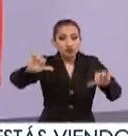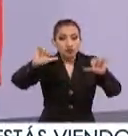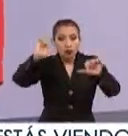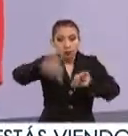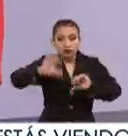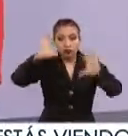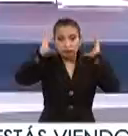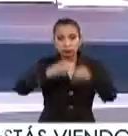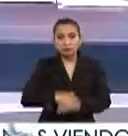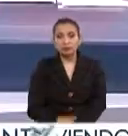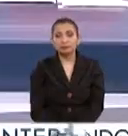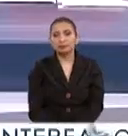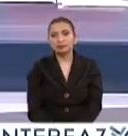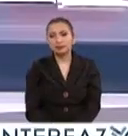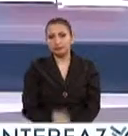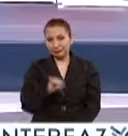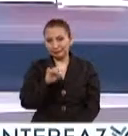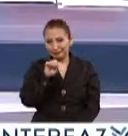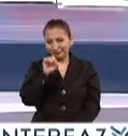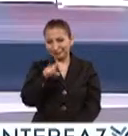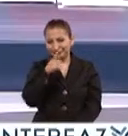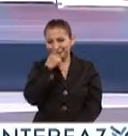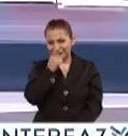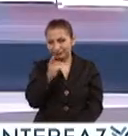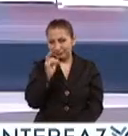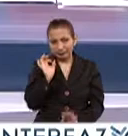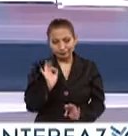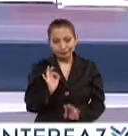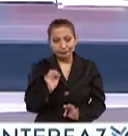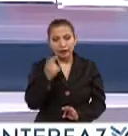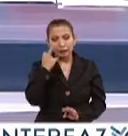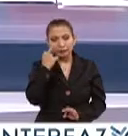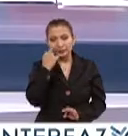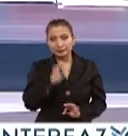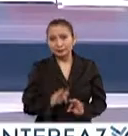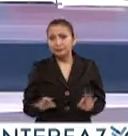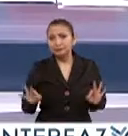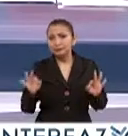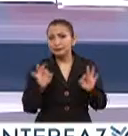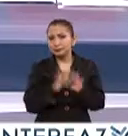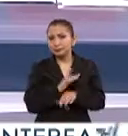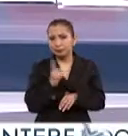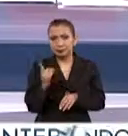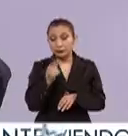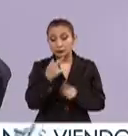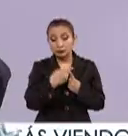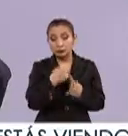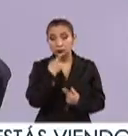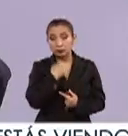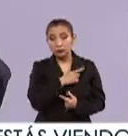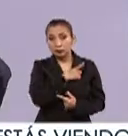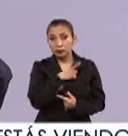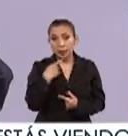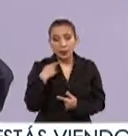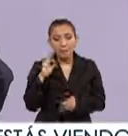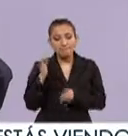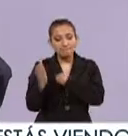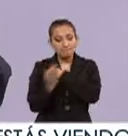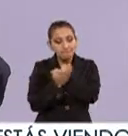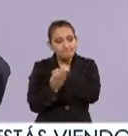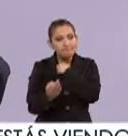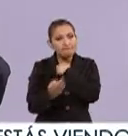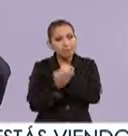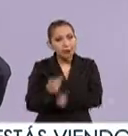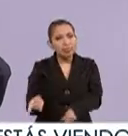eventos? Es correcto lo que manifiestas, Ana Cristina. Fíjate que es muy importante, te voy a decir por qué, porque la Cruz Roja tiene que estarse fortaleciendo día a